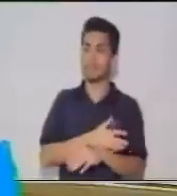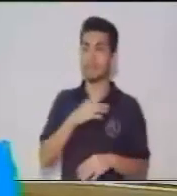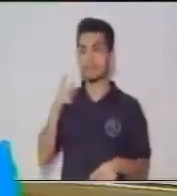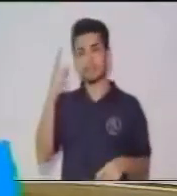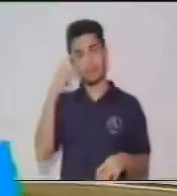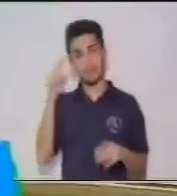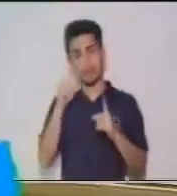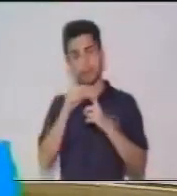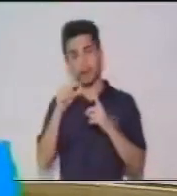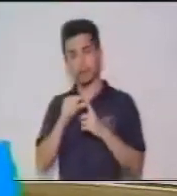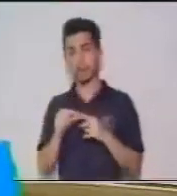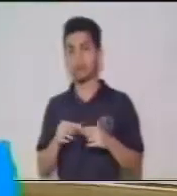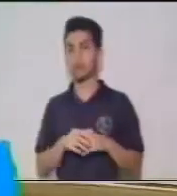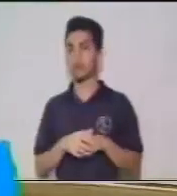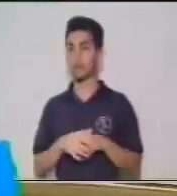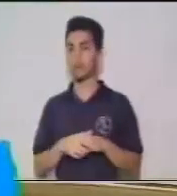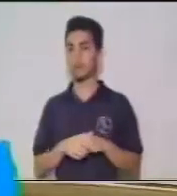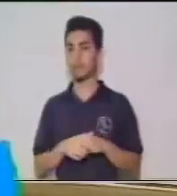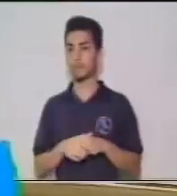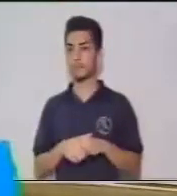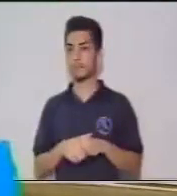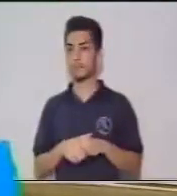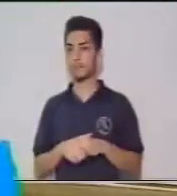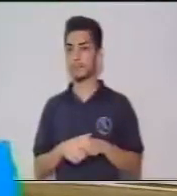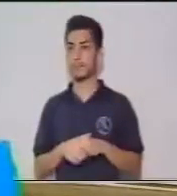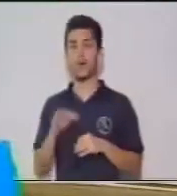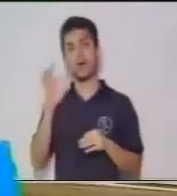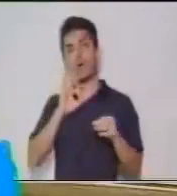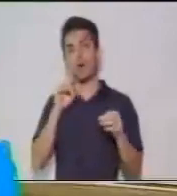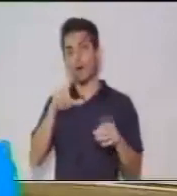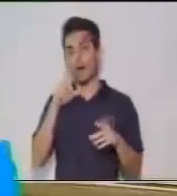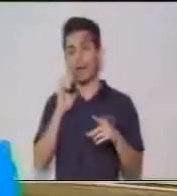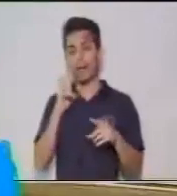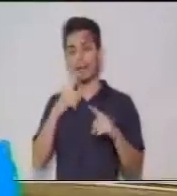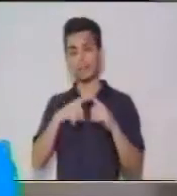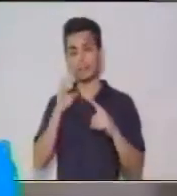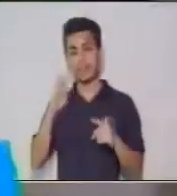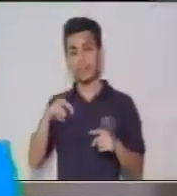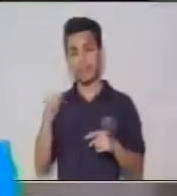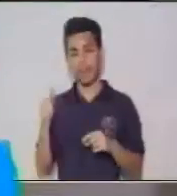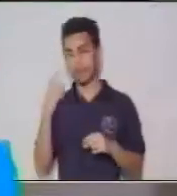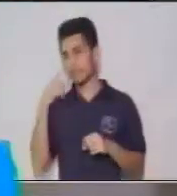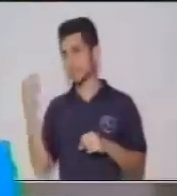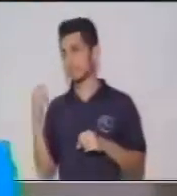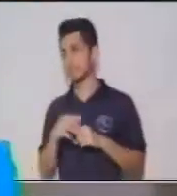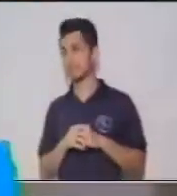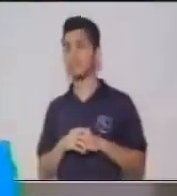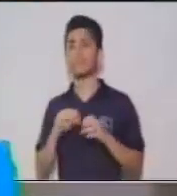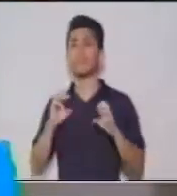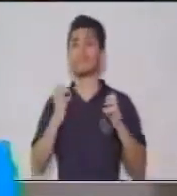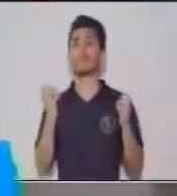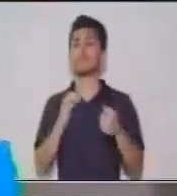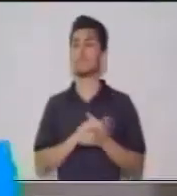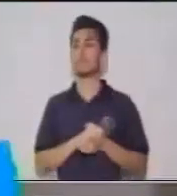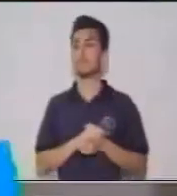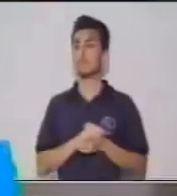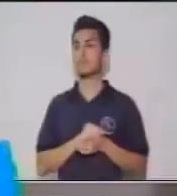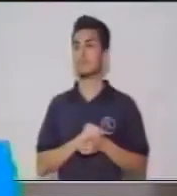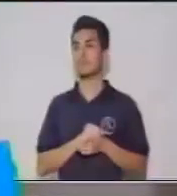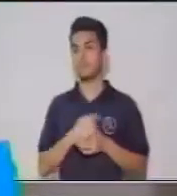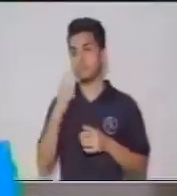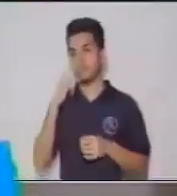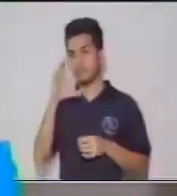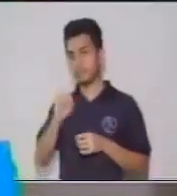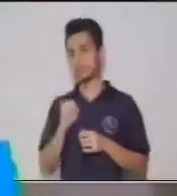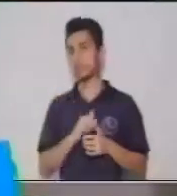la palabra o del lexema o raíz. Entonces, tengamos en cuenta